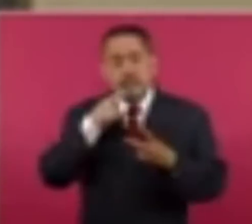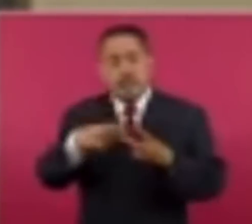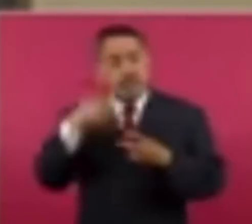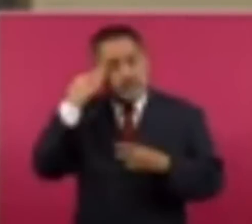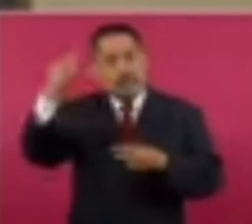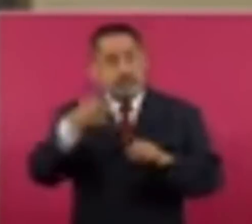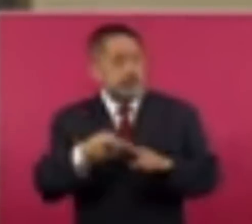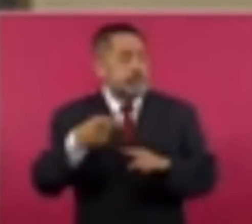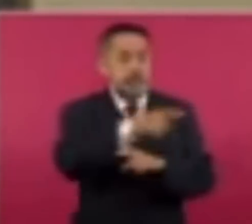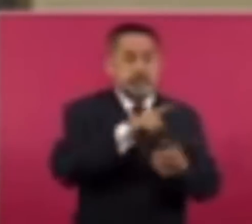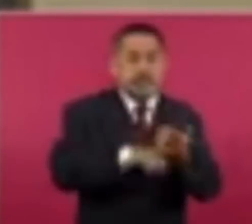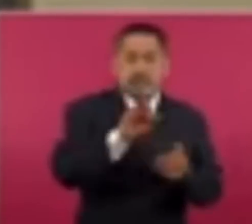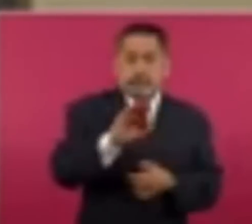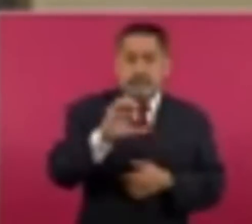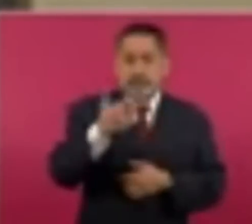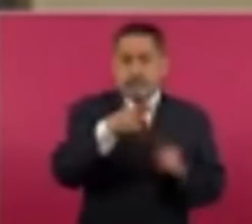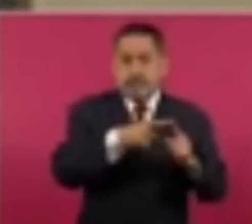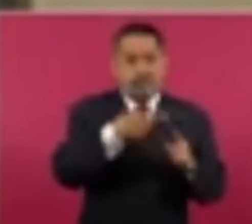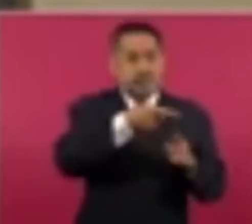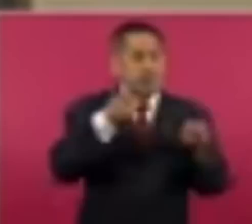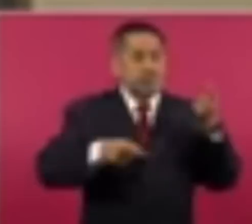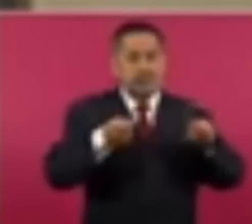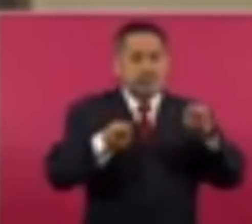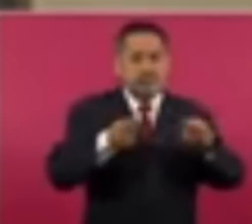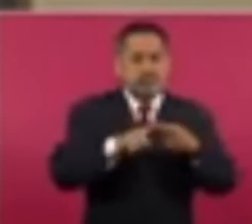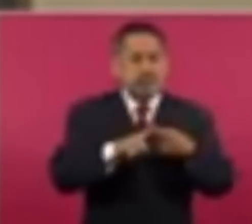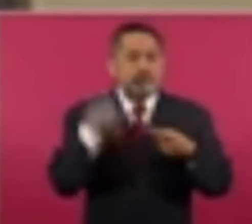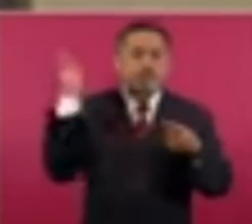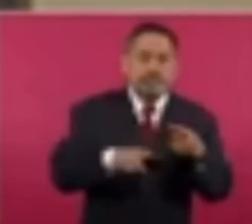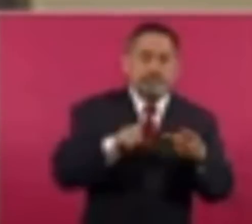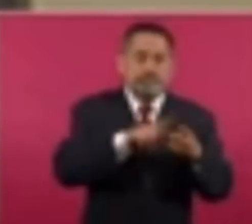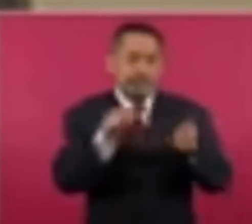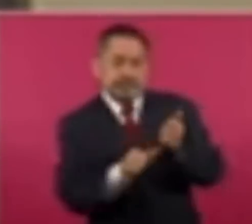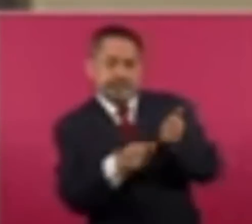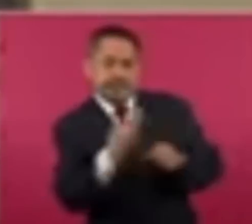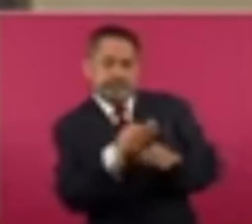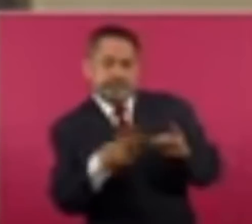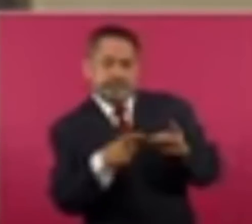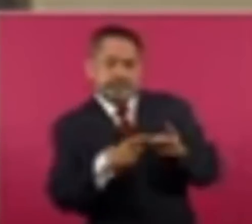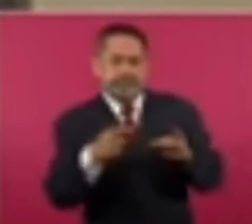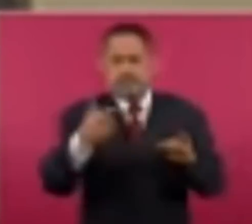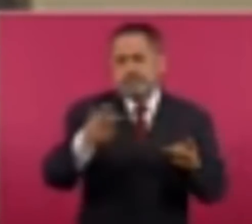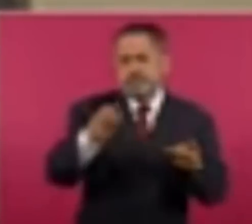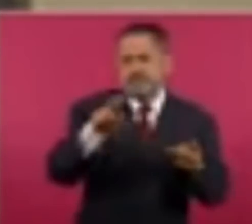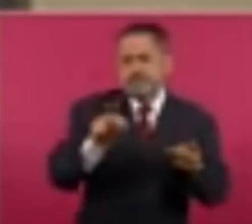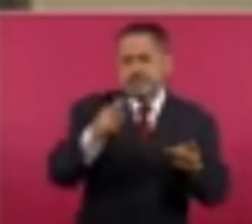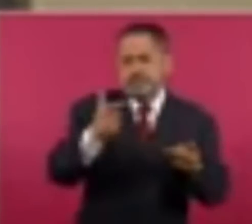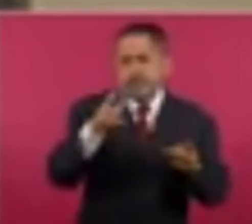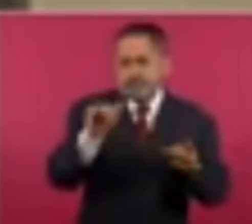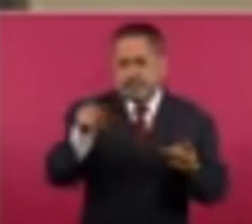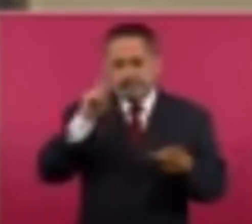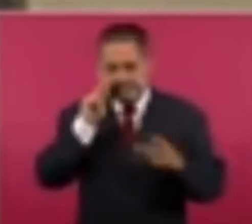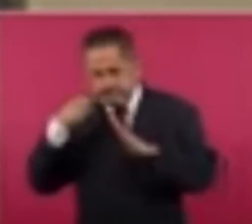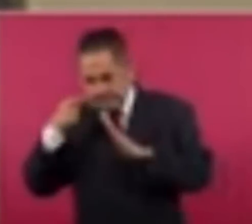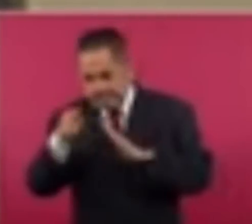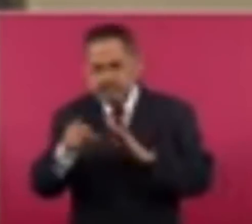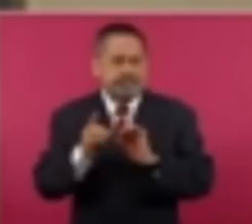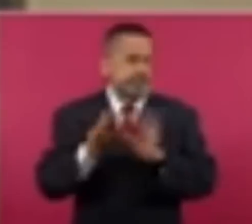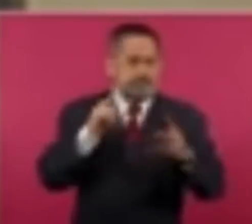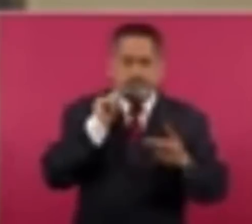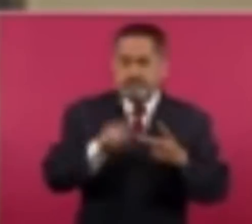Calderón el que mandaba era no era Felipe Calderón, sino Genaro García Luna? Que ya vio el documental, hizo usted mención acerca